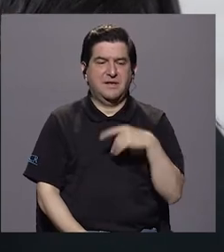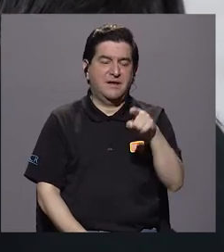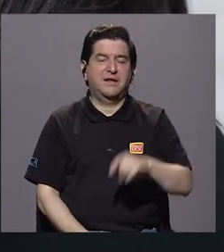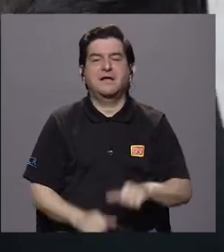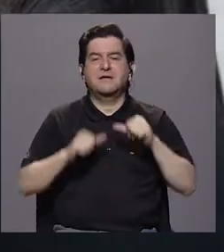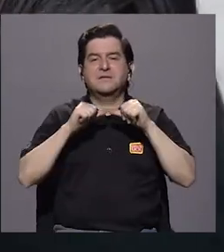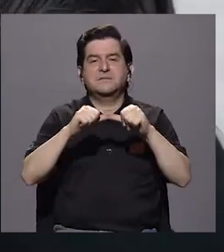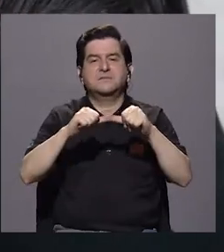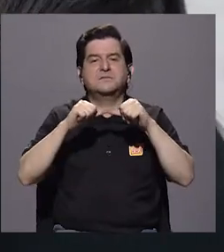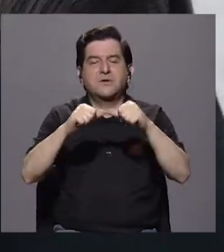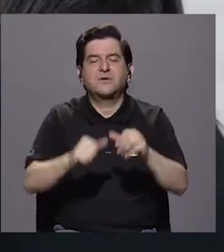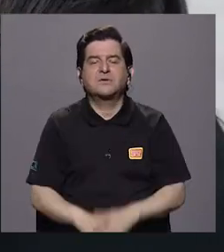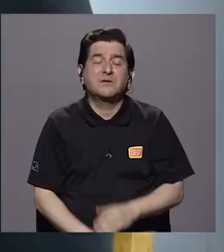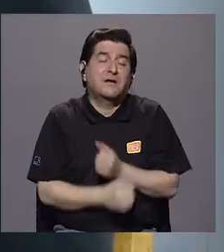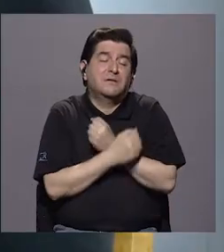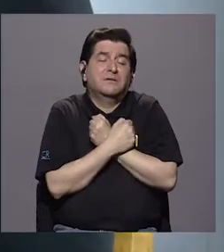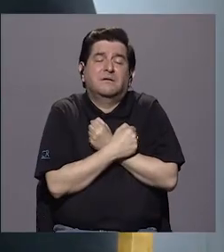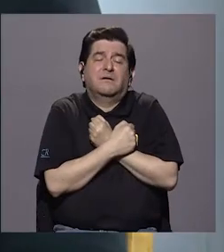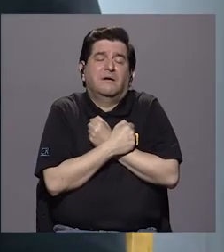constante romanticismo.